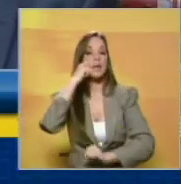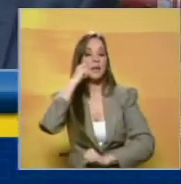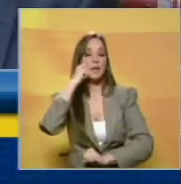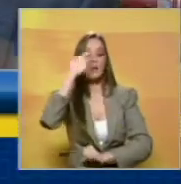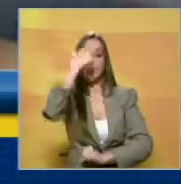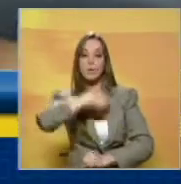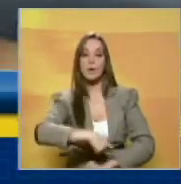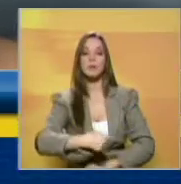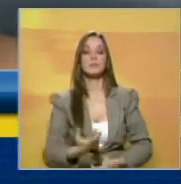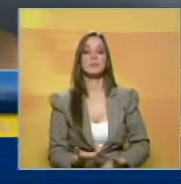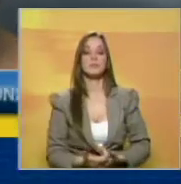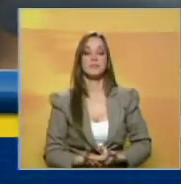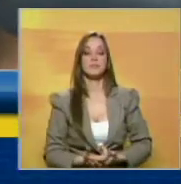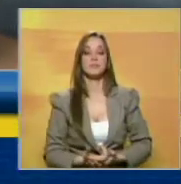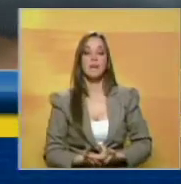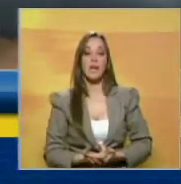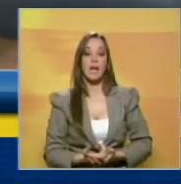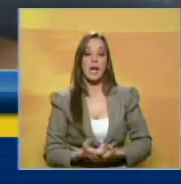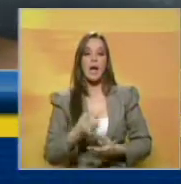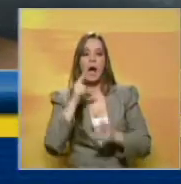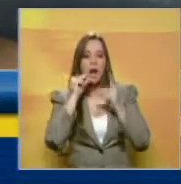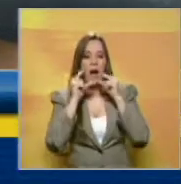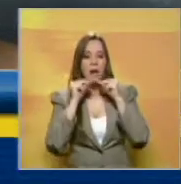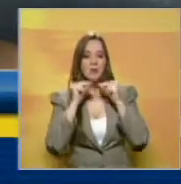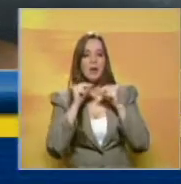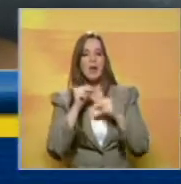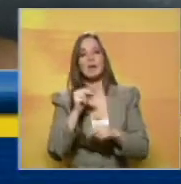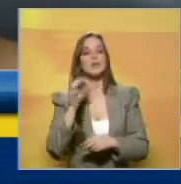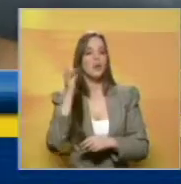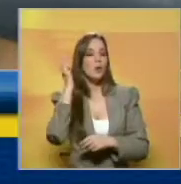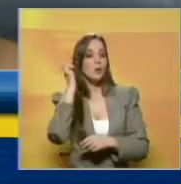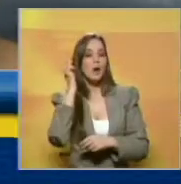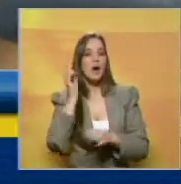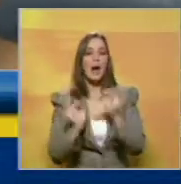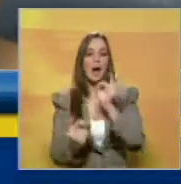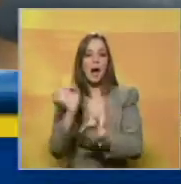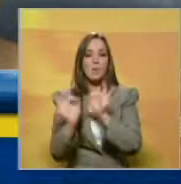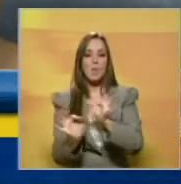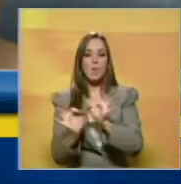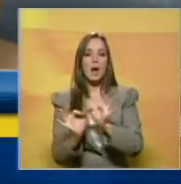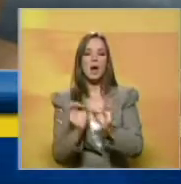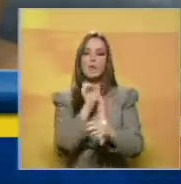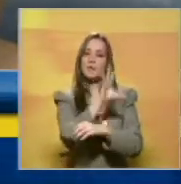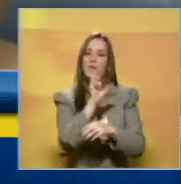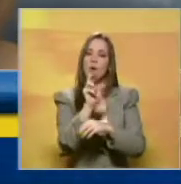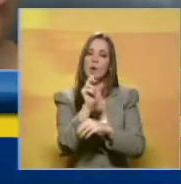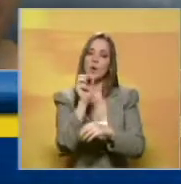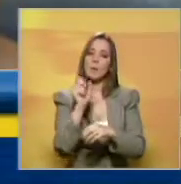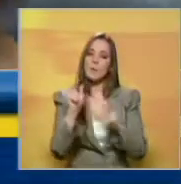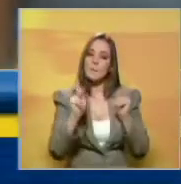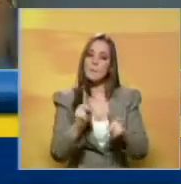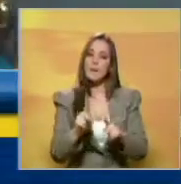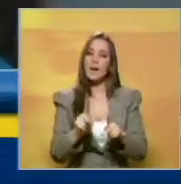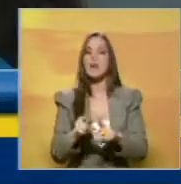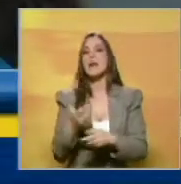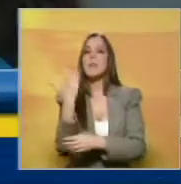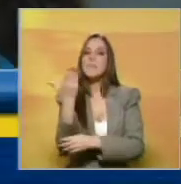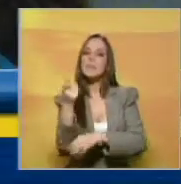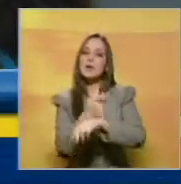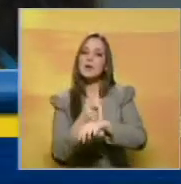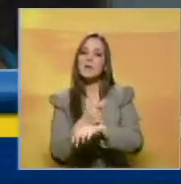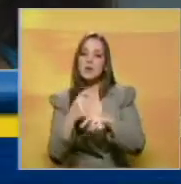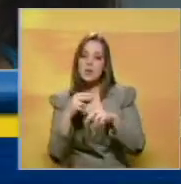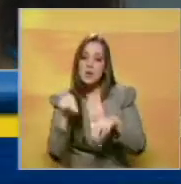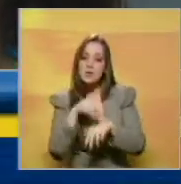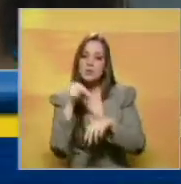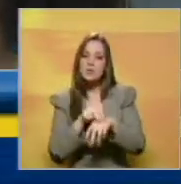labor social. Sobre el caso de la Maciel Pacheco, abogados del Foro Penal y su madre exigen al gobierno nacional que